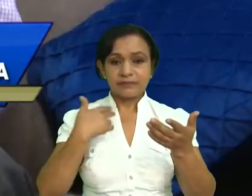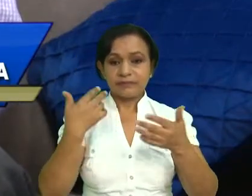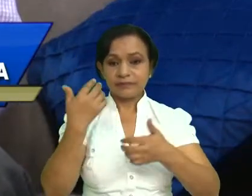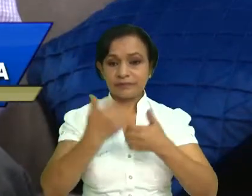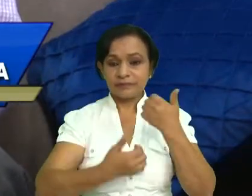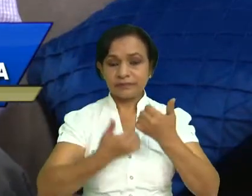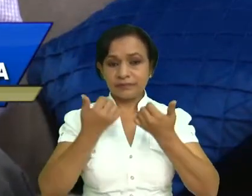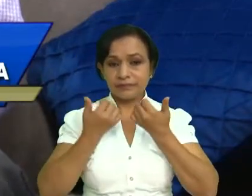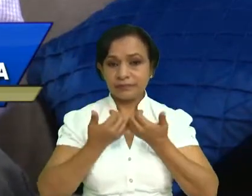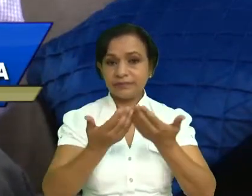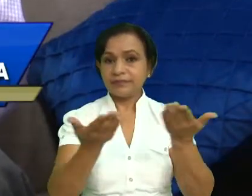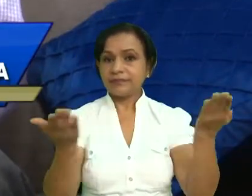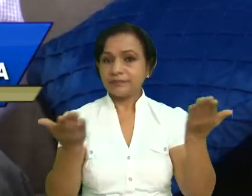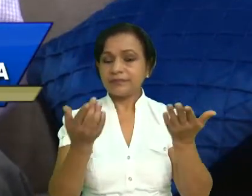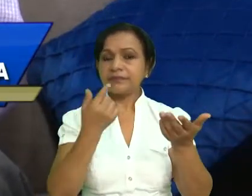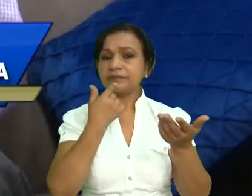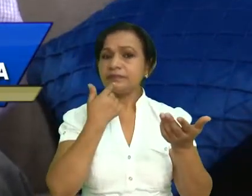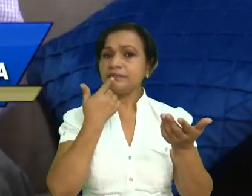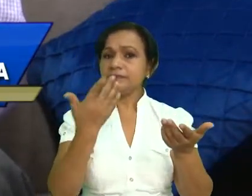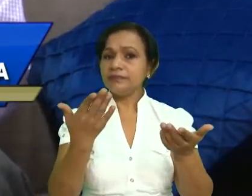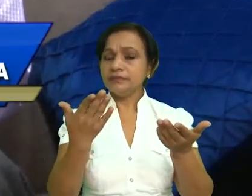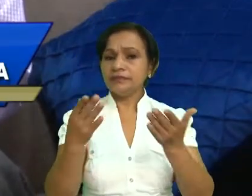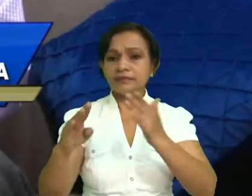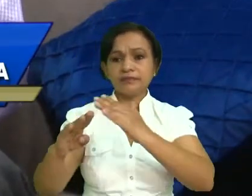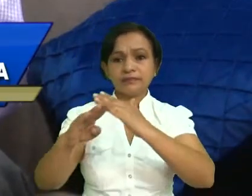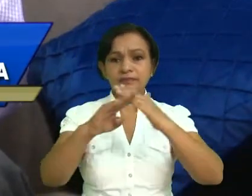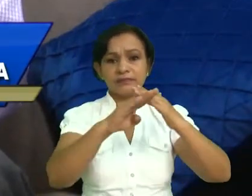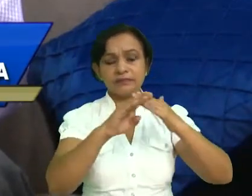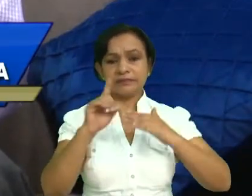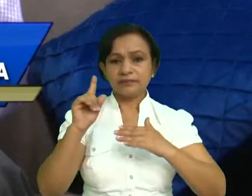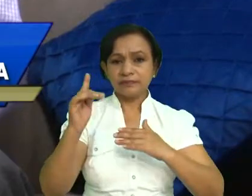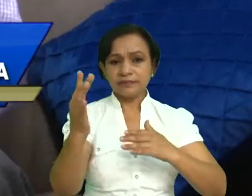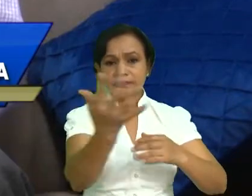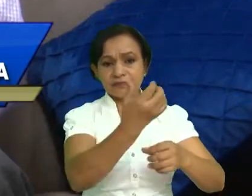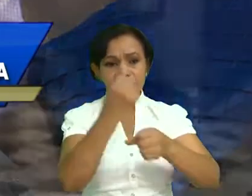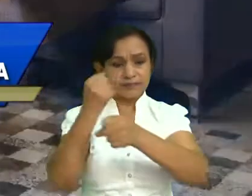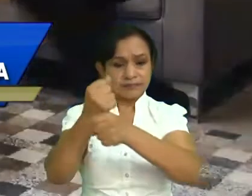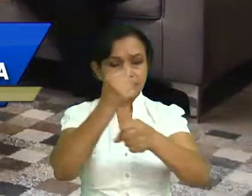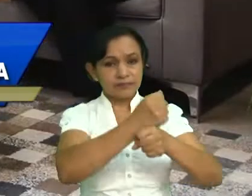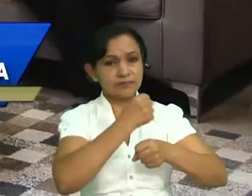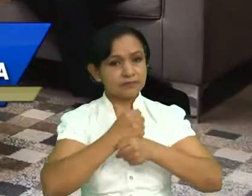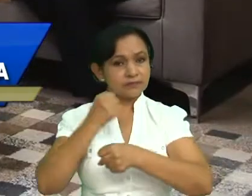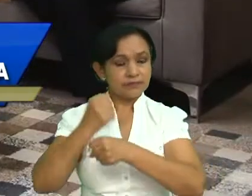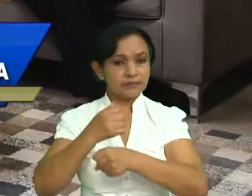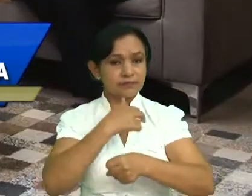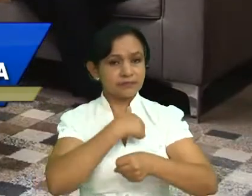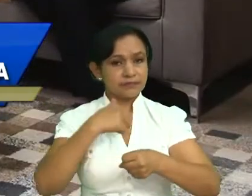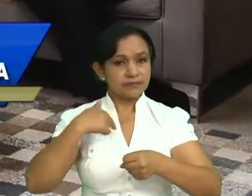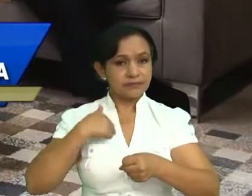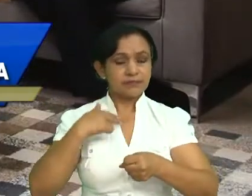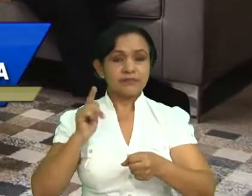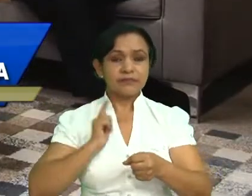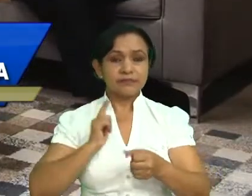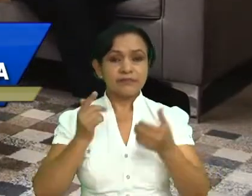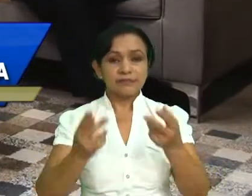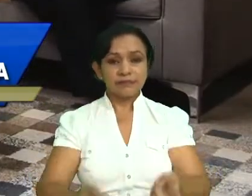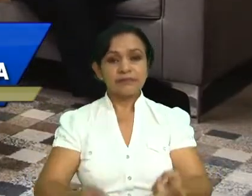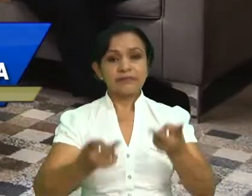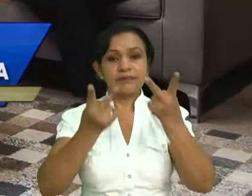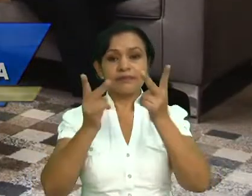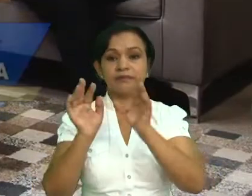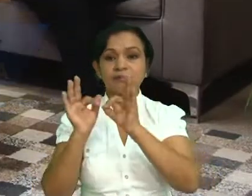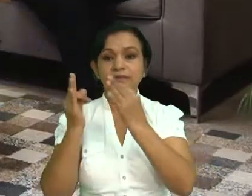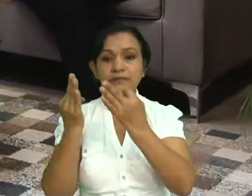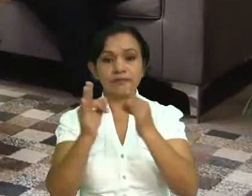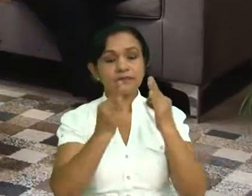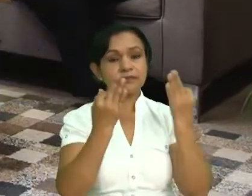Pero ¿por qué mantener activo toda esa línea de trabajo que es directamente proporcional para mantener la línea de vida de la familia? Claro,